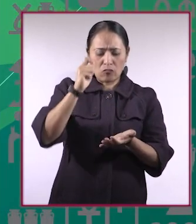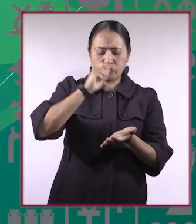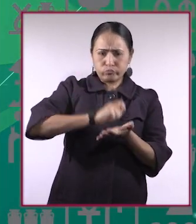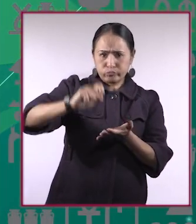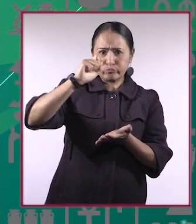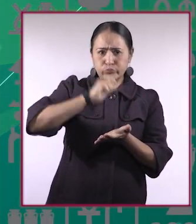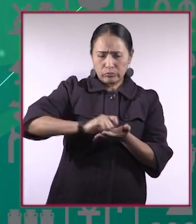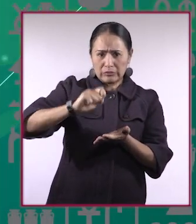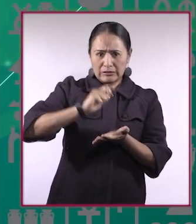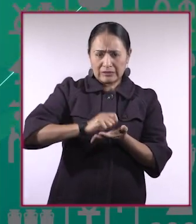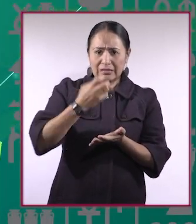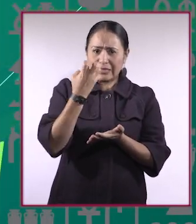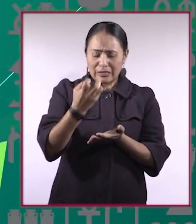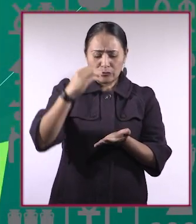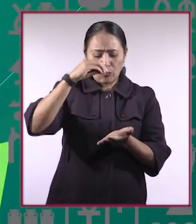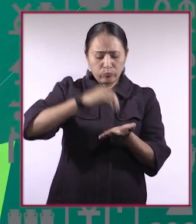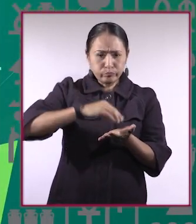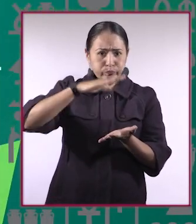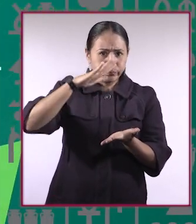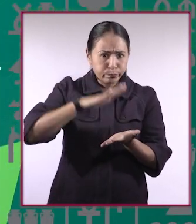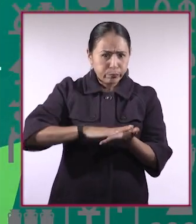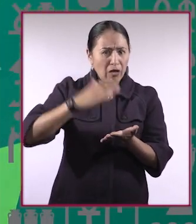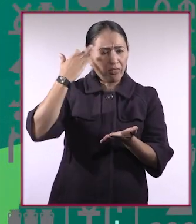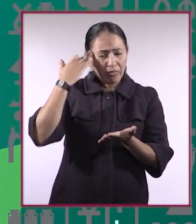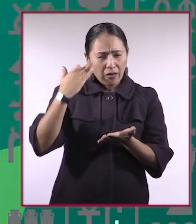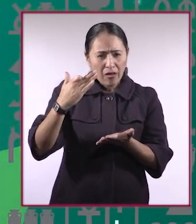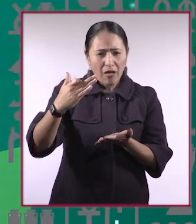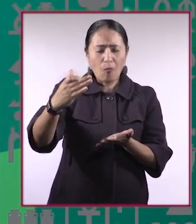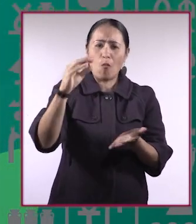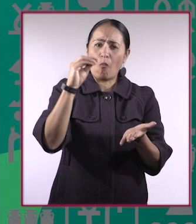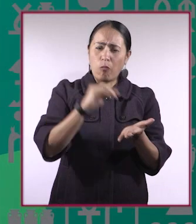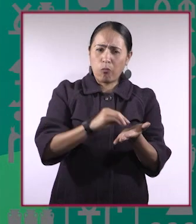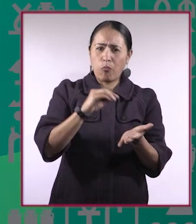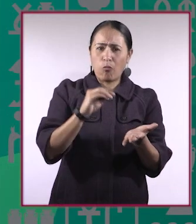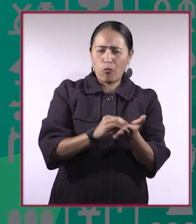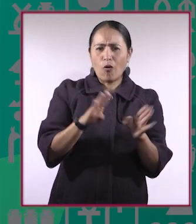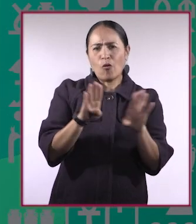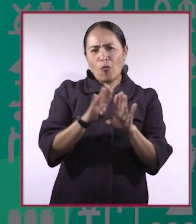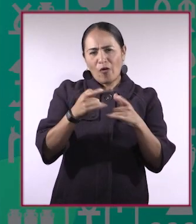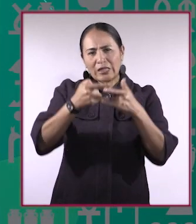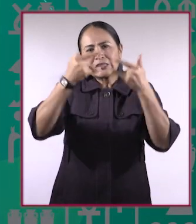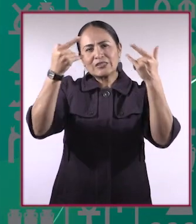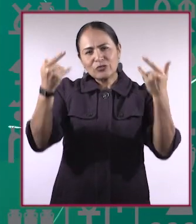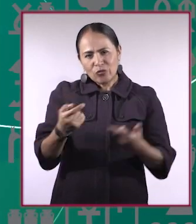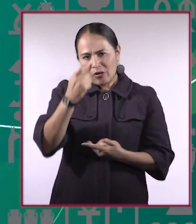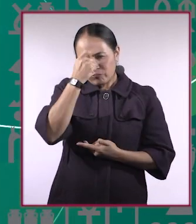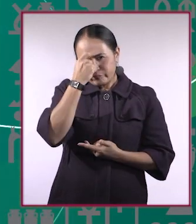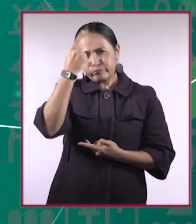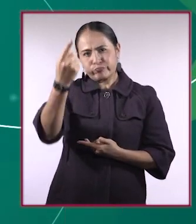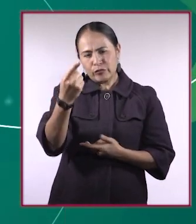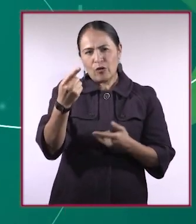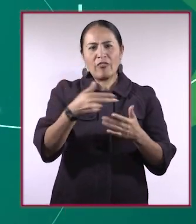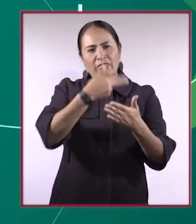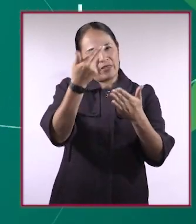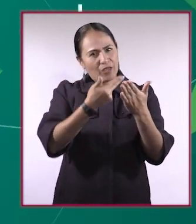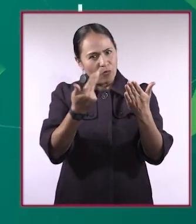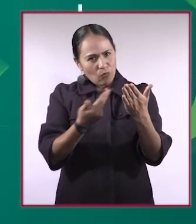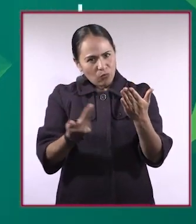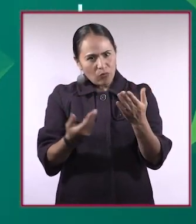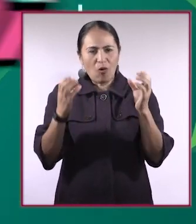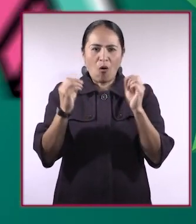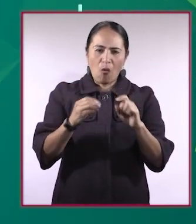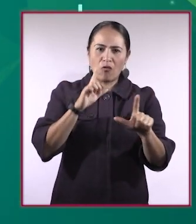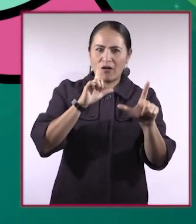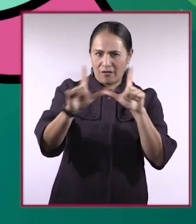sido el recurso trascendente para preservarnos un poco más en el tiempo a través de historias creadas, ya sea con dibujos